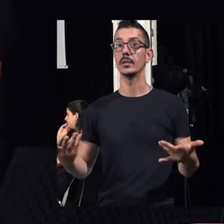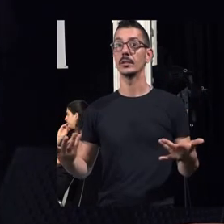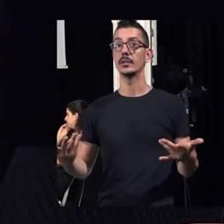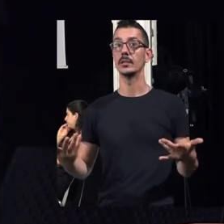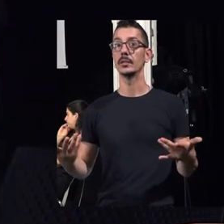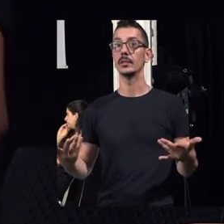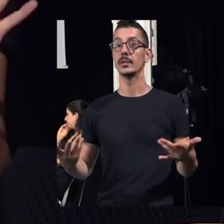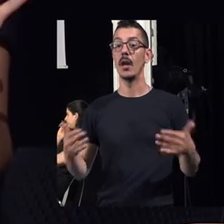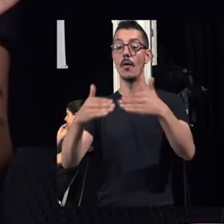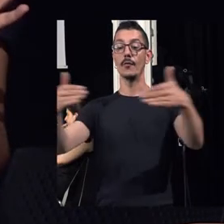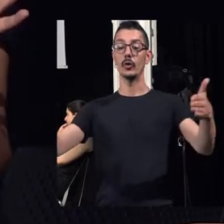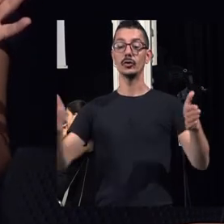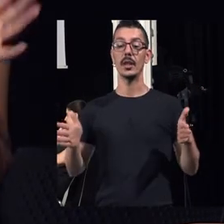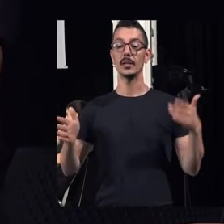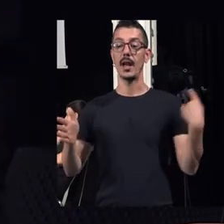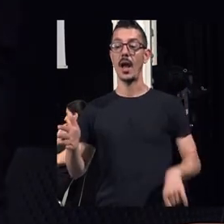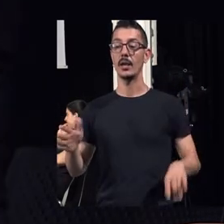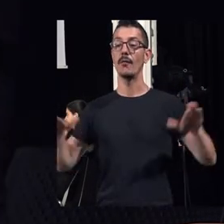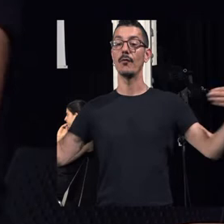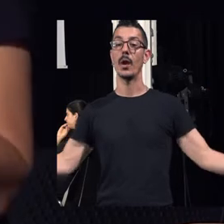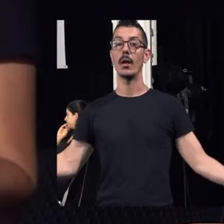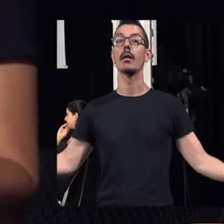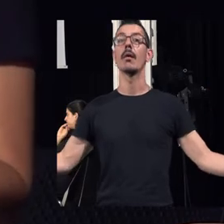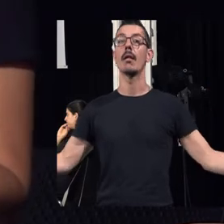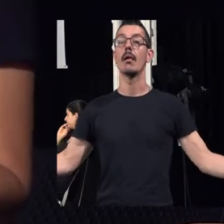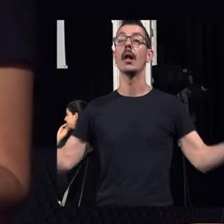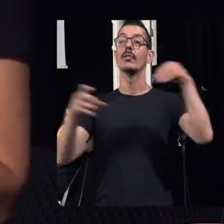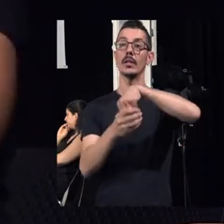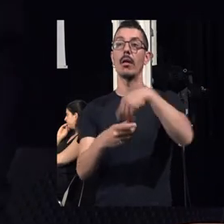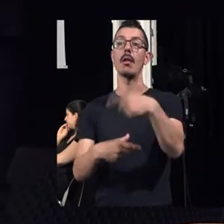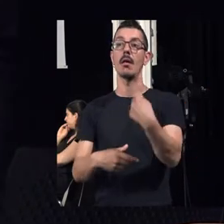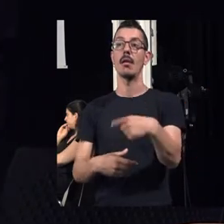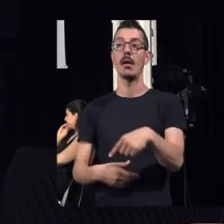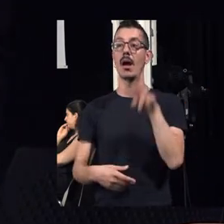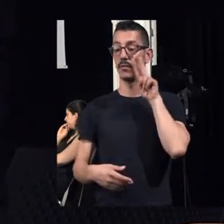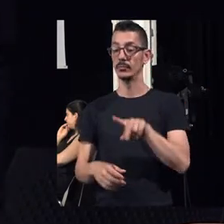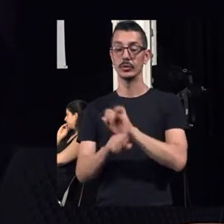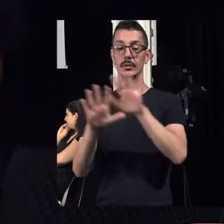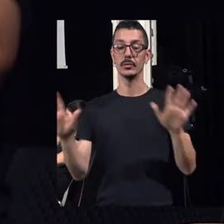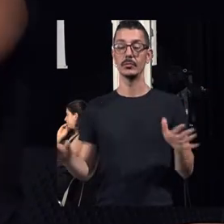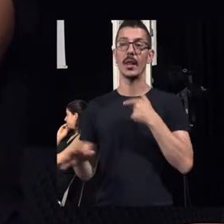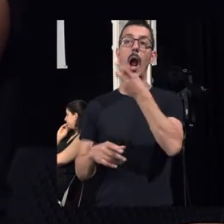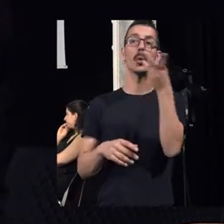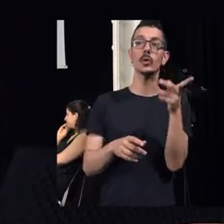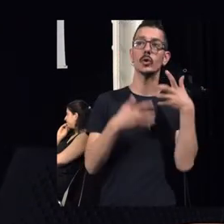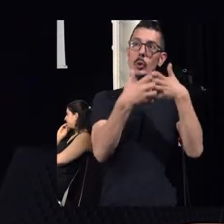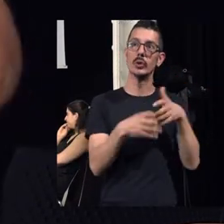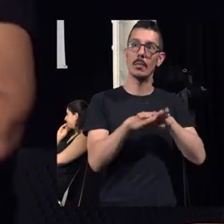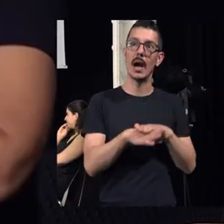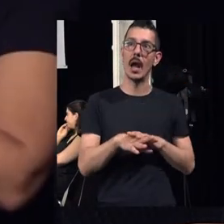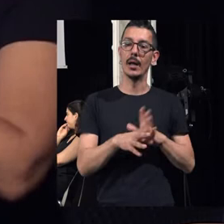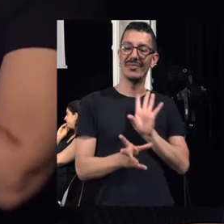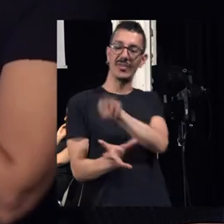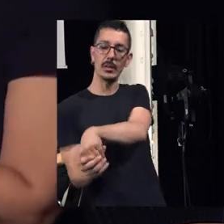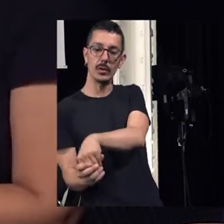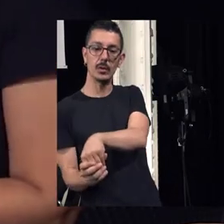tablero y un afuera del tablero. Vemos quiénes quedan afuera del tablero, ¿no? Aunque luchan por estar adentro sin estar